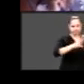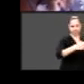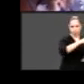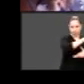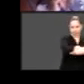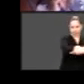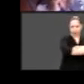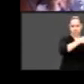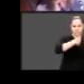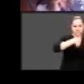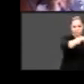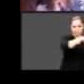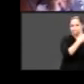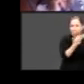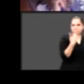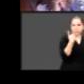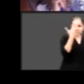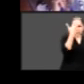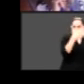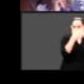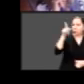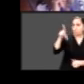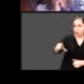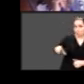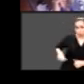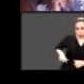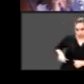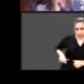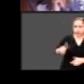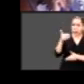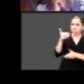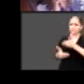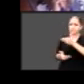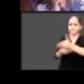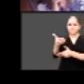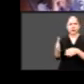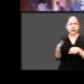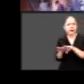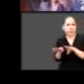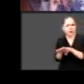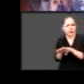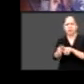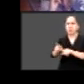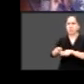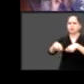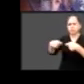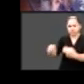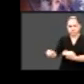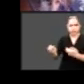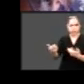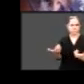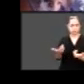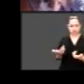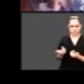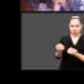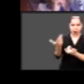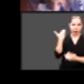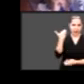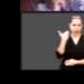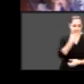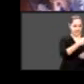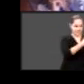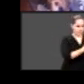qué va a hacer el Estado para poder garantizar los bienes y servicios que estos programas prestaban ¿no?